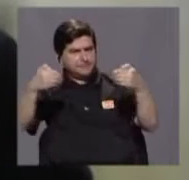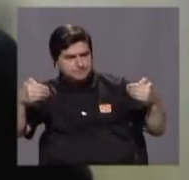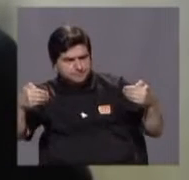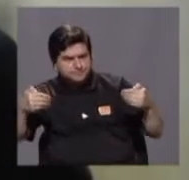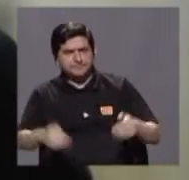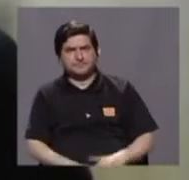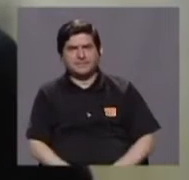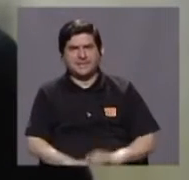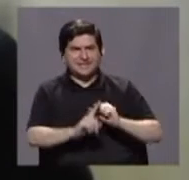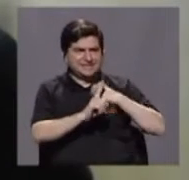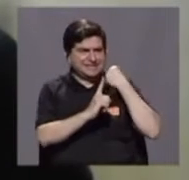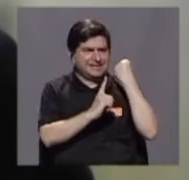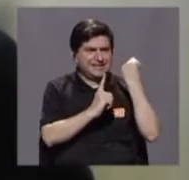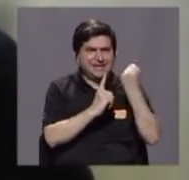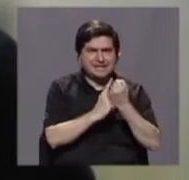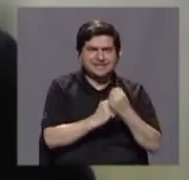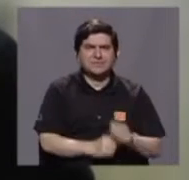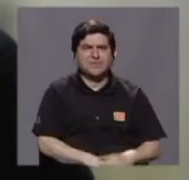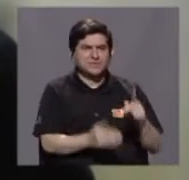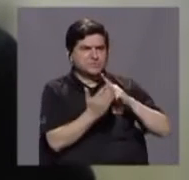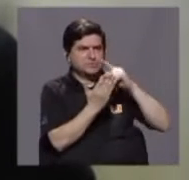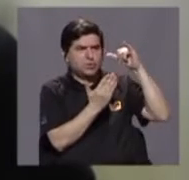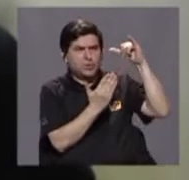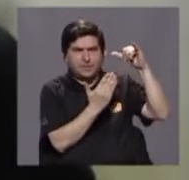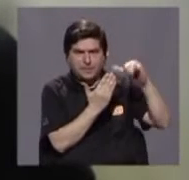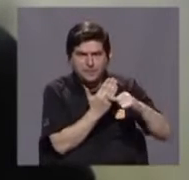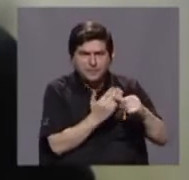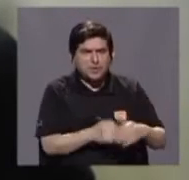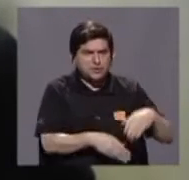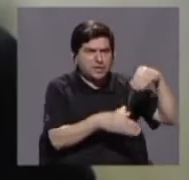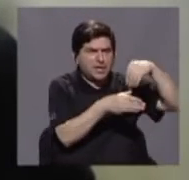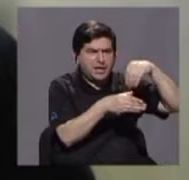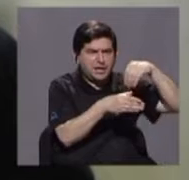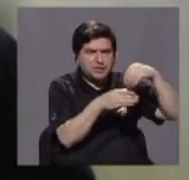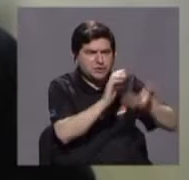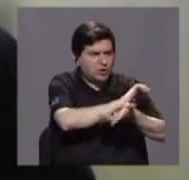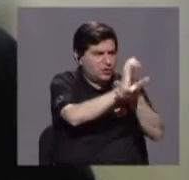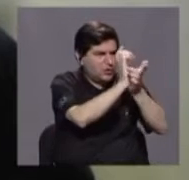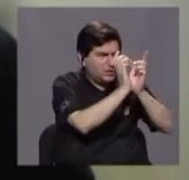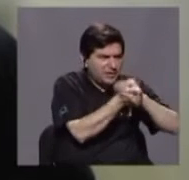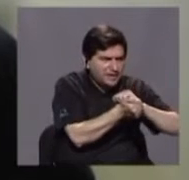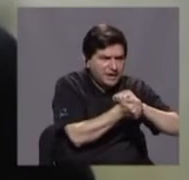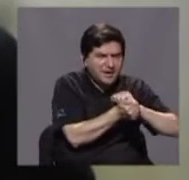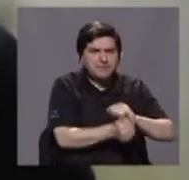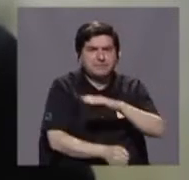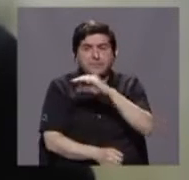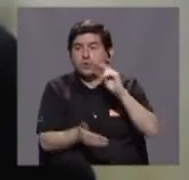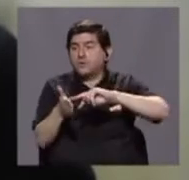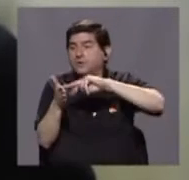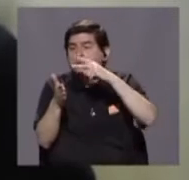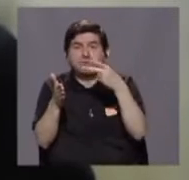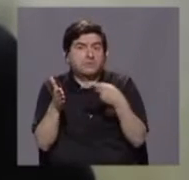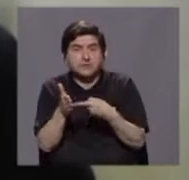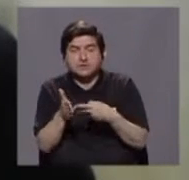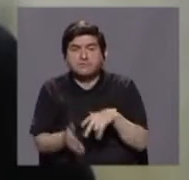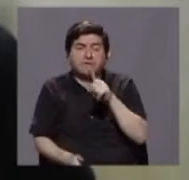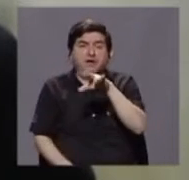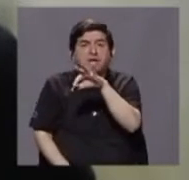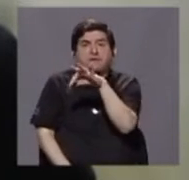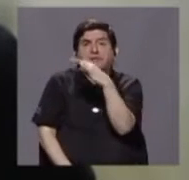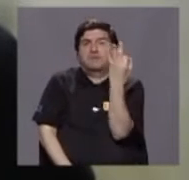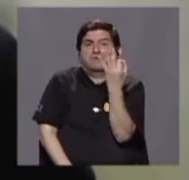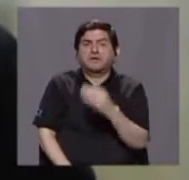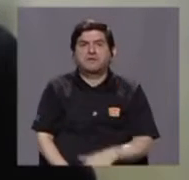la distinción de los proyectos de inversión transformadores de lo que es, de algún